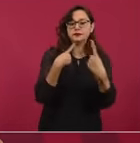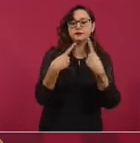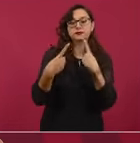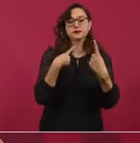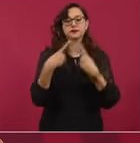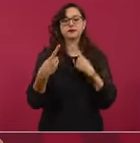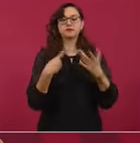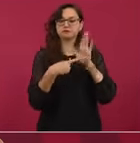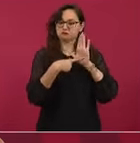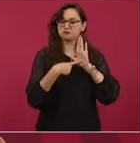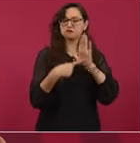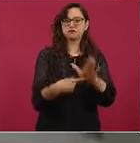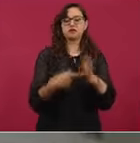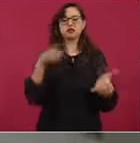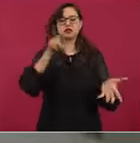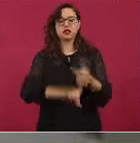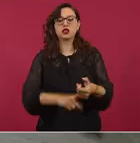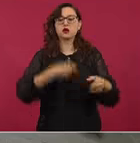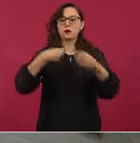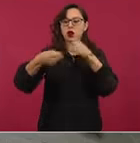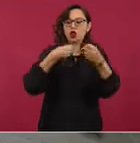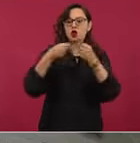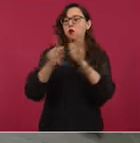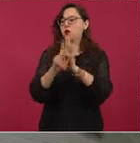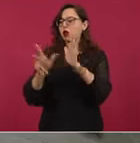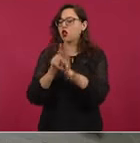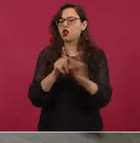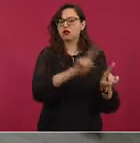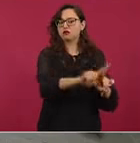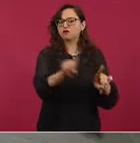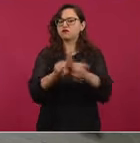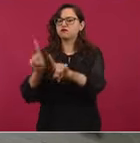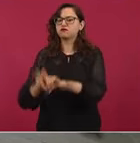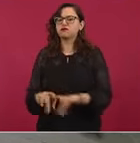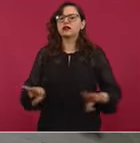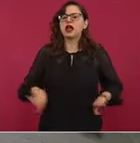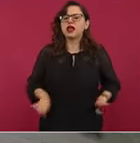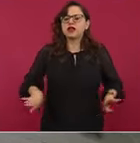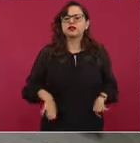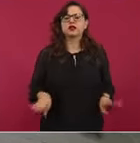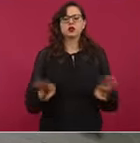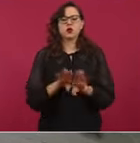papel de los medios de información, y incluir